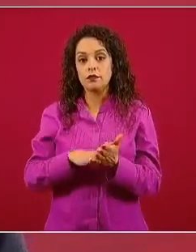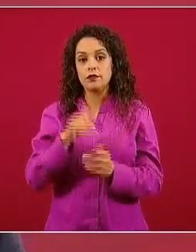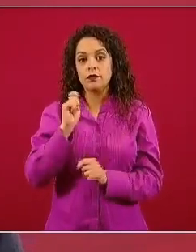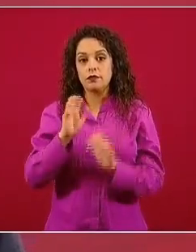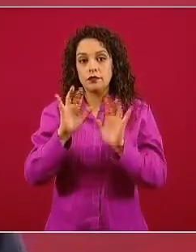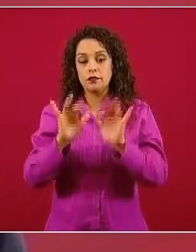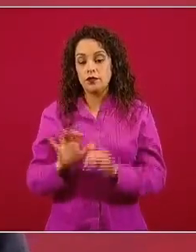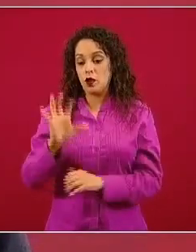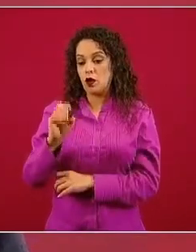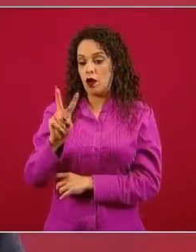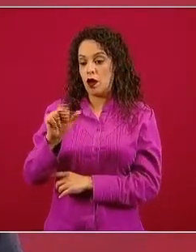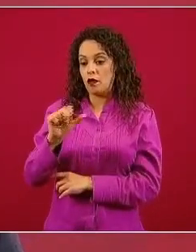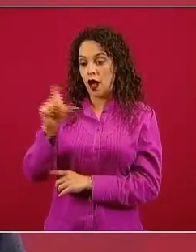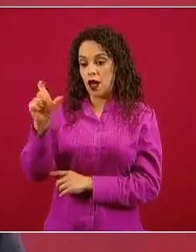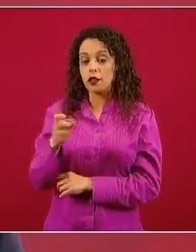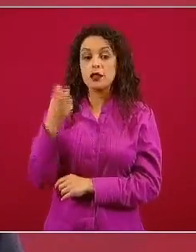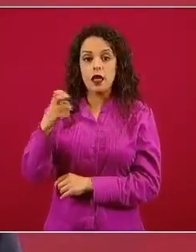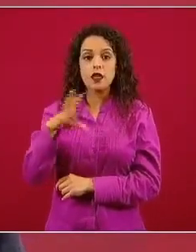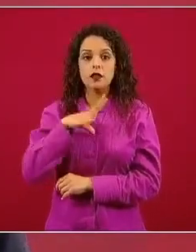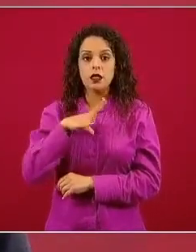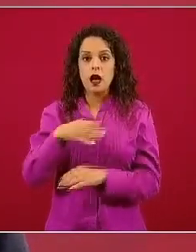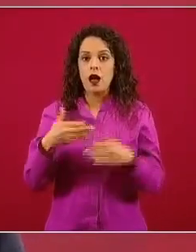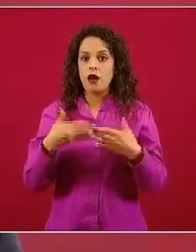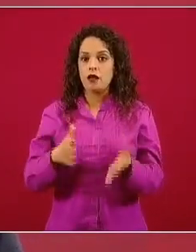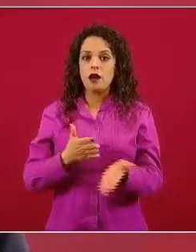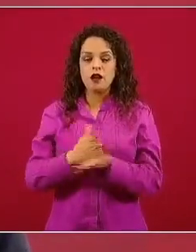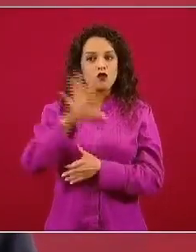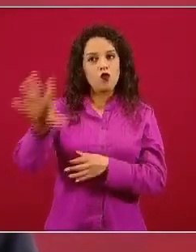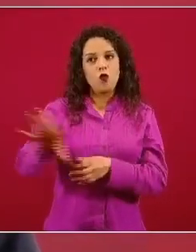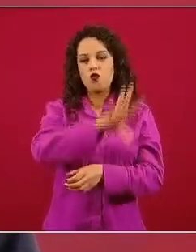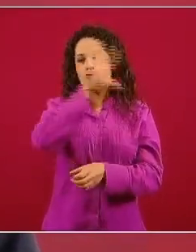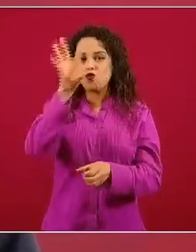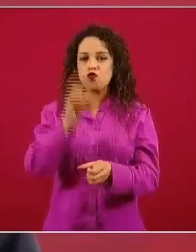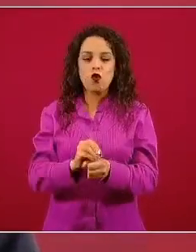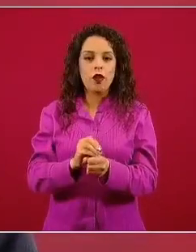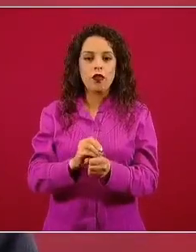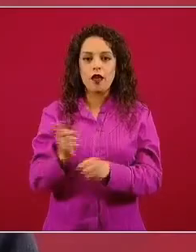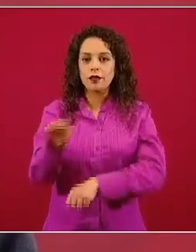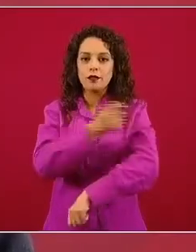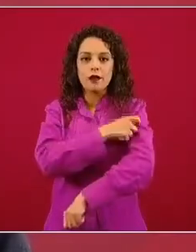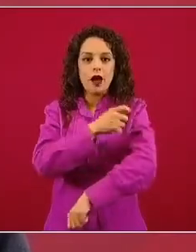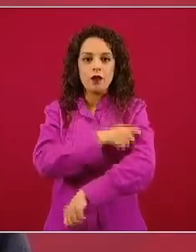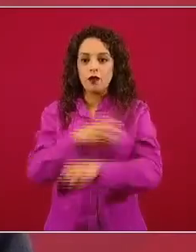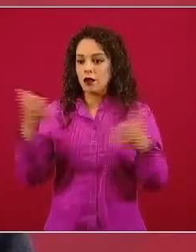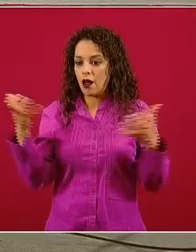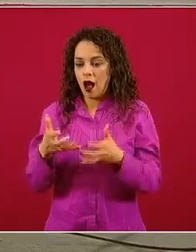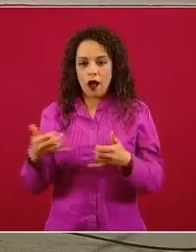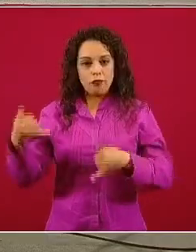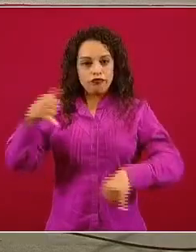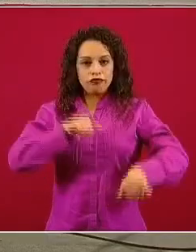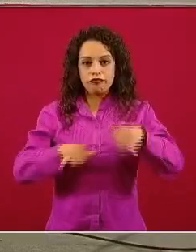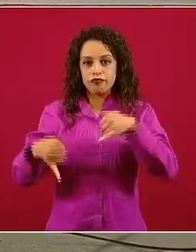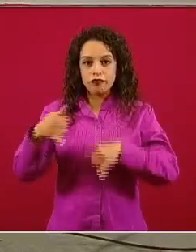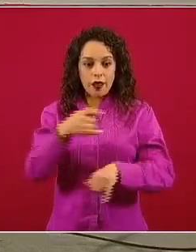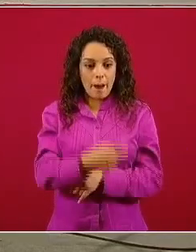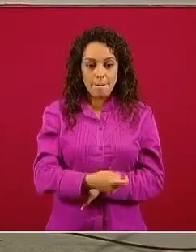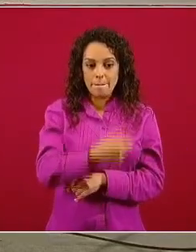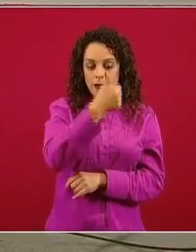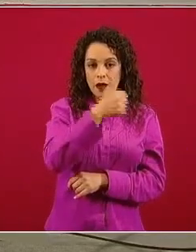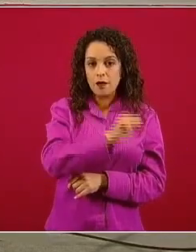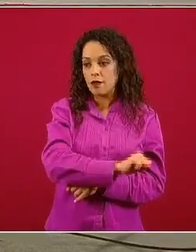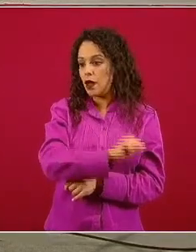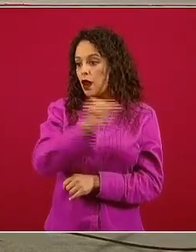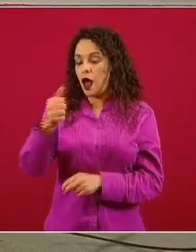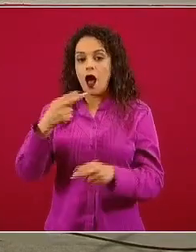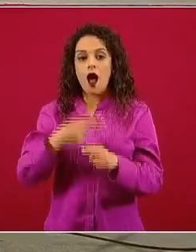va a tener acceso a todas las vacunas que en su momento se lleguen a generar, desde las primeras y más oportunas hasta las que